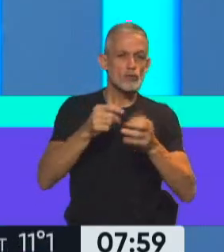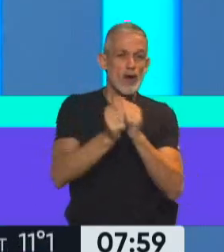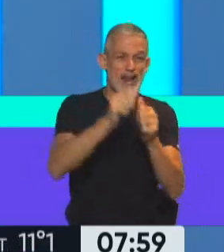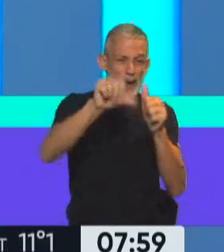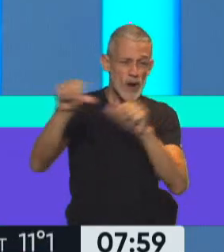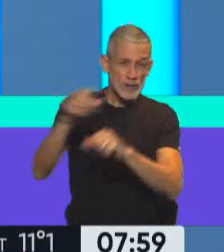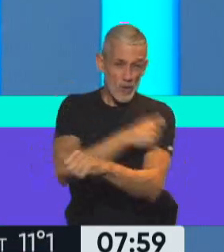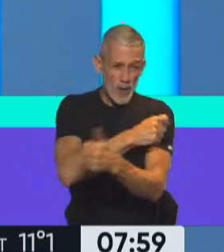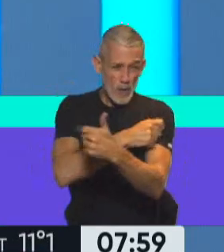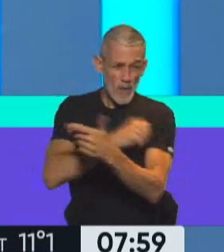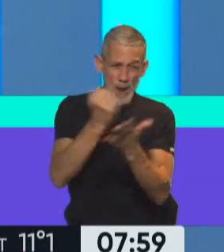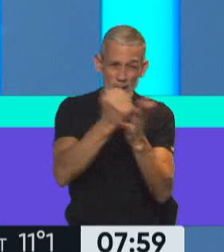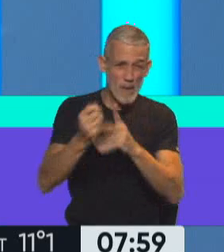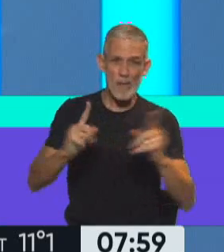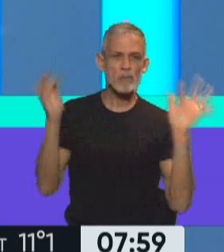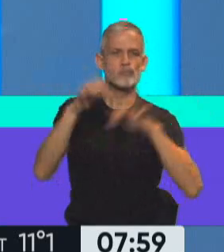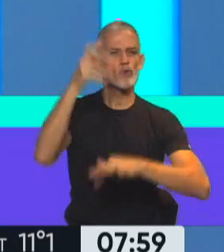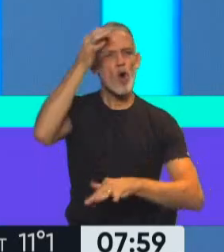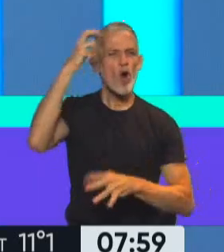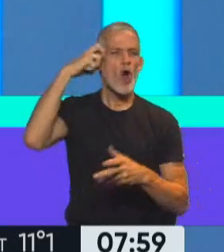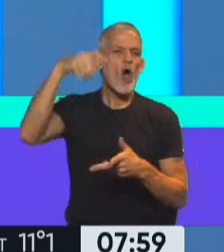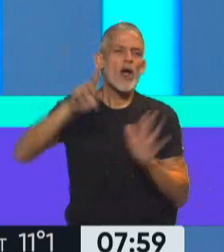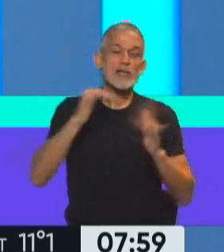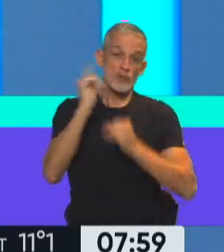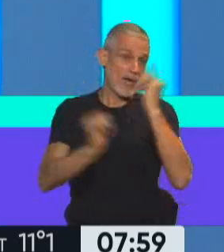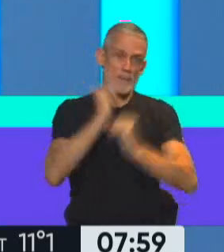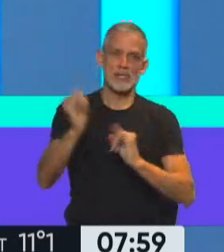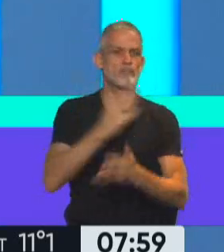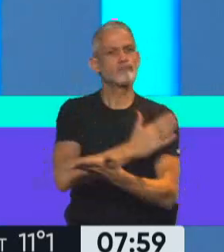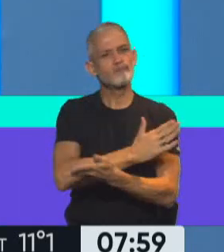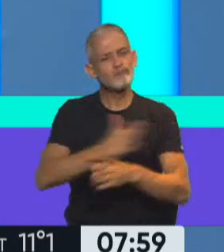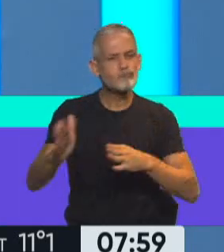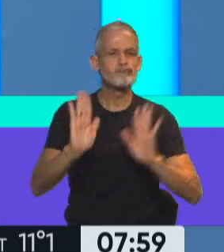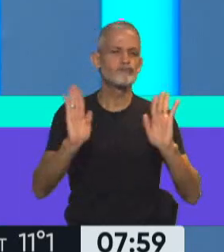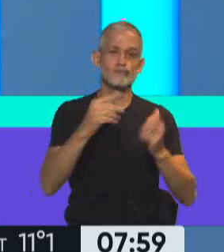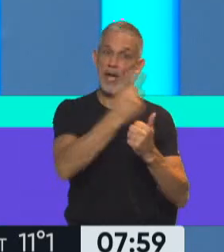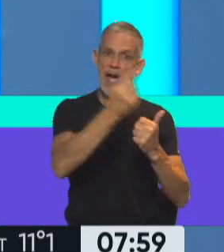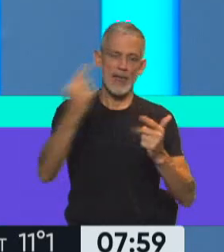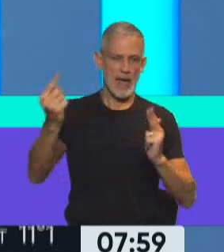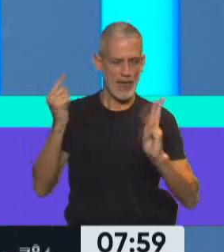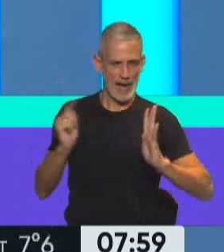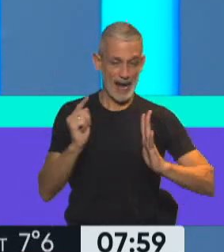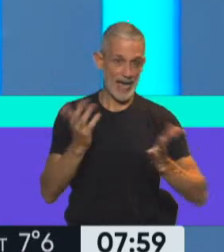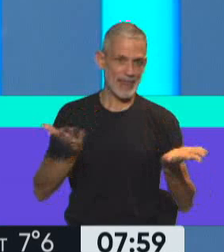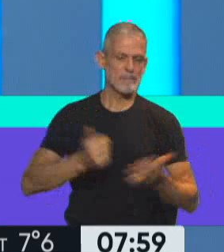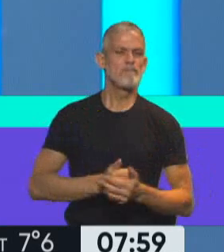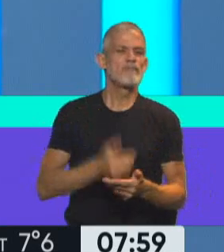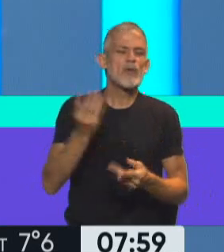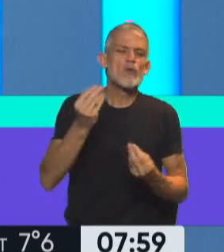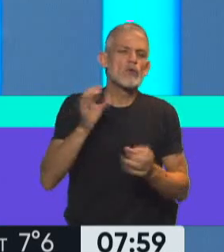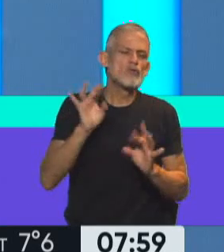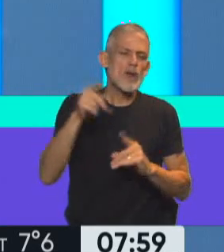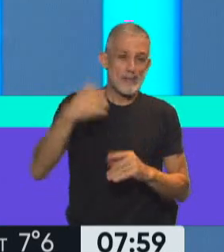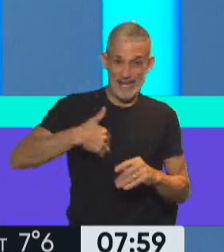gobierno nacional, vayan al Congreso a ofrecer explicaciones. De todos modos, hay que aclarar que no es excluyente